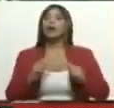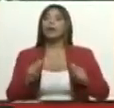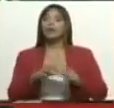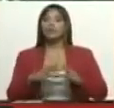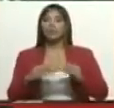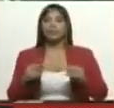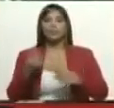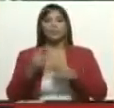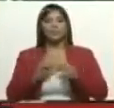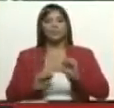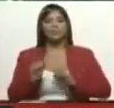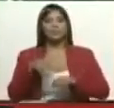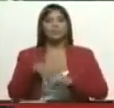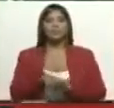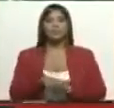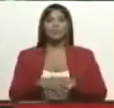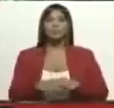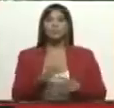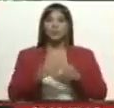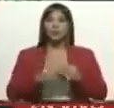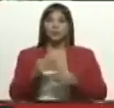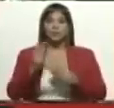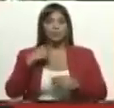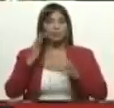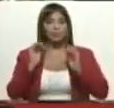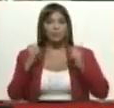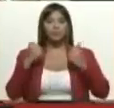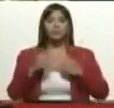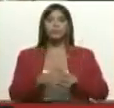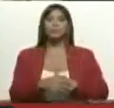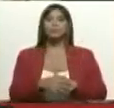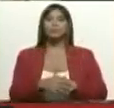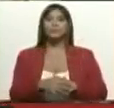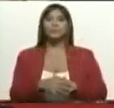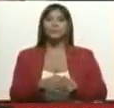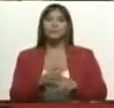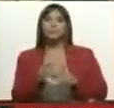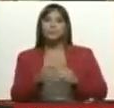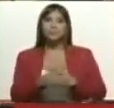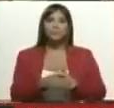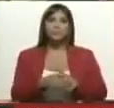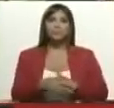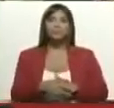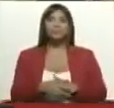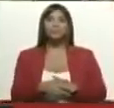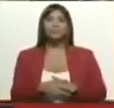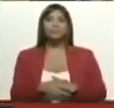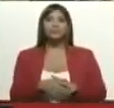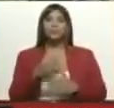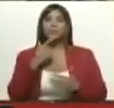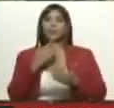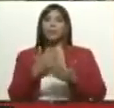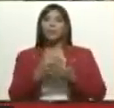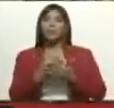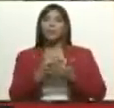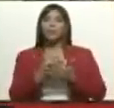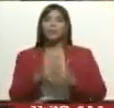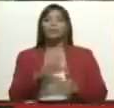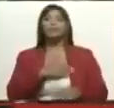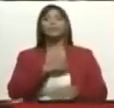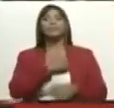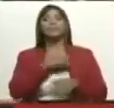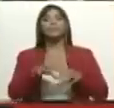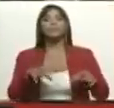integral, la acción de la milicia, nuestra arma secreta. Pido a los comandantes de